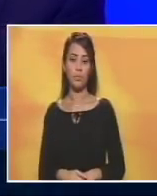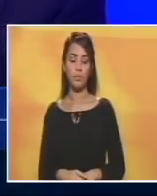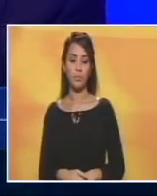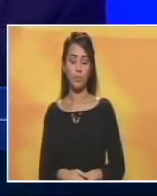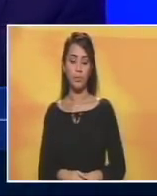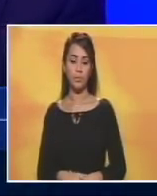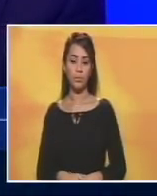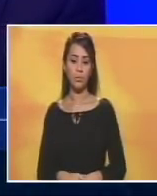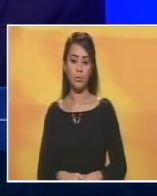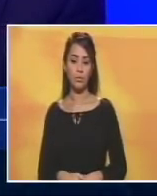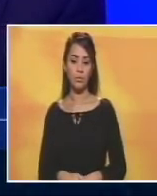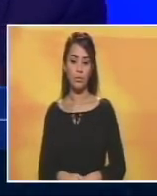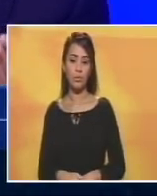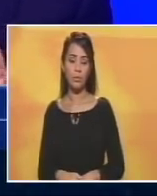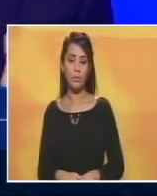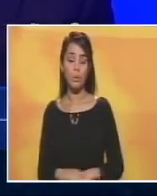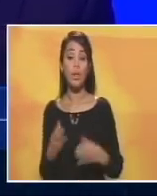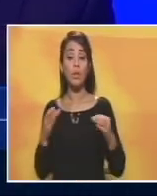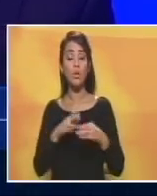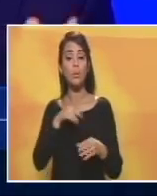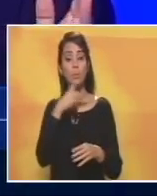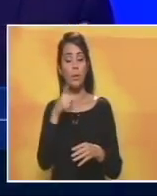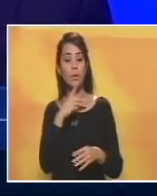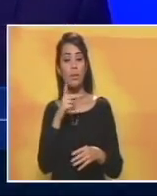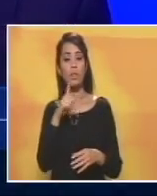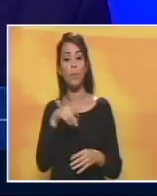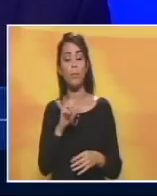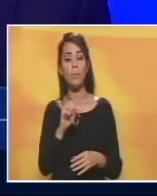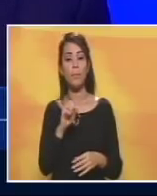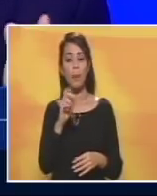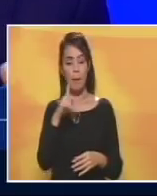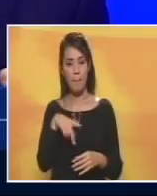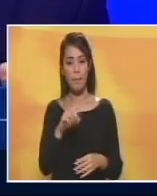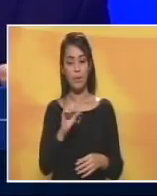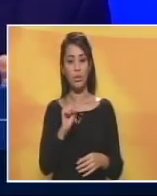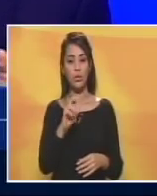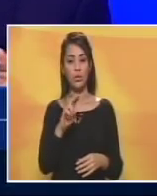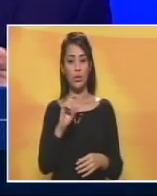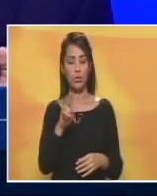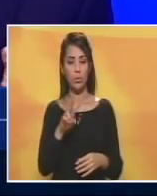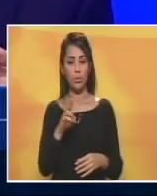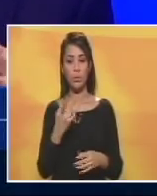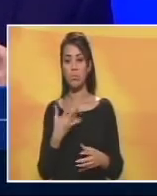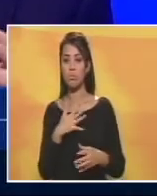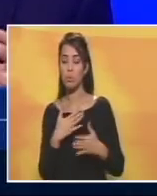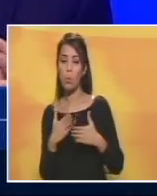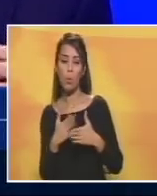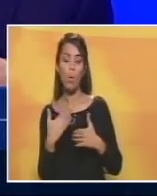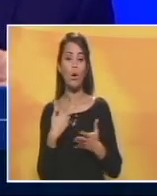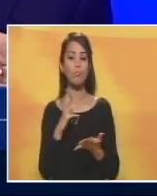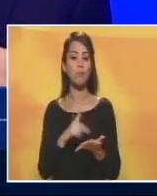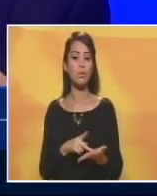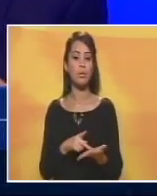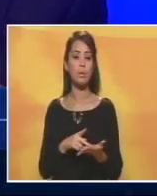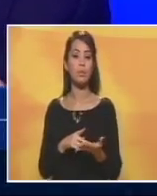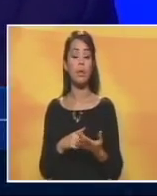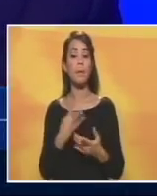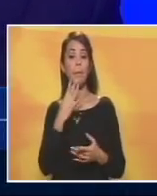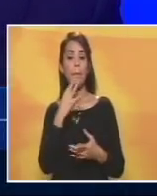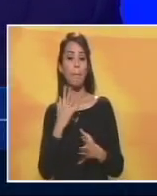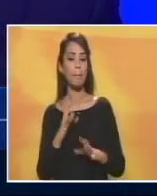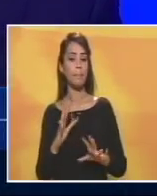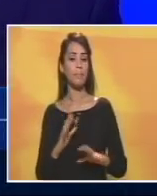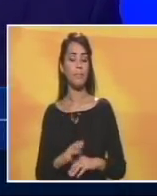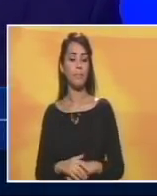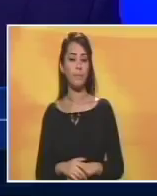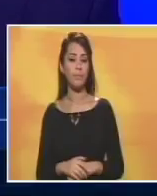doble militancia. El Partido Socialista Unido de Venezuela mantendrá en sus filas a los militantes que allí decidan permanecer. Los que de alguna manera u otra, por alguna razón u otra,